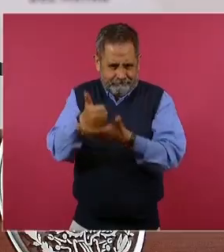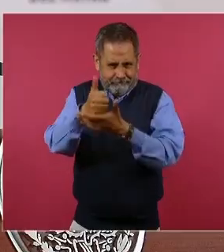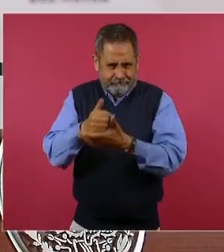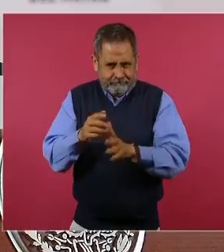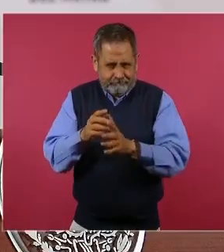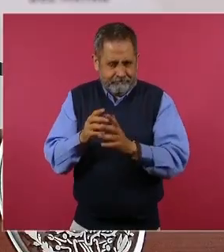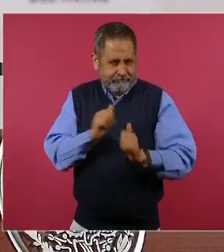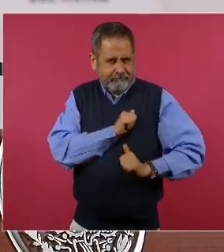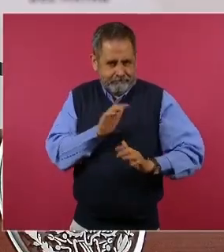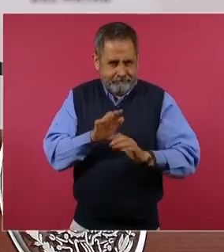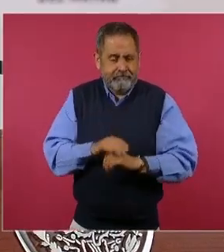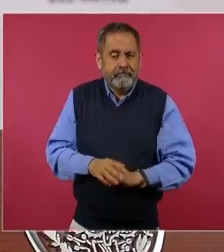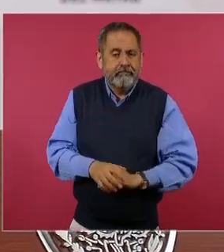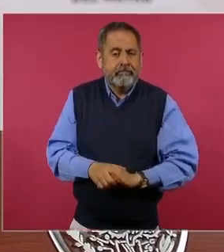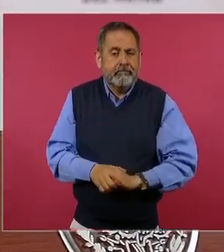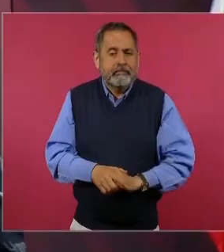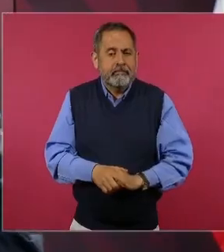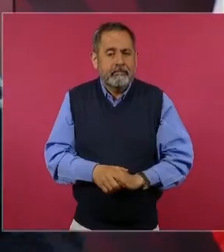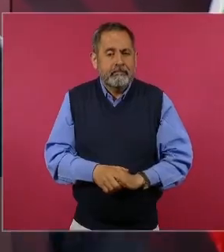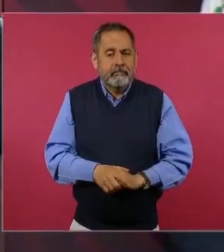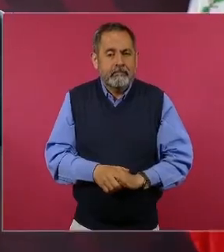ayudantes